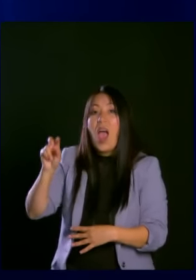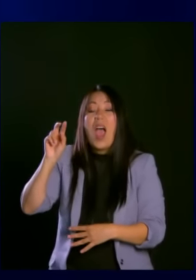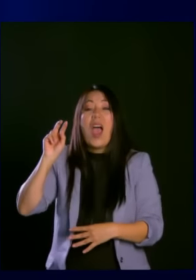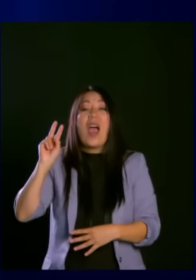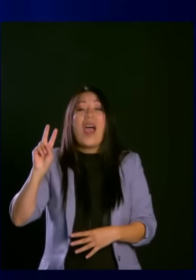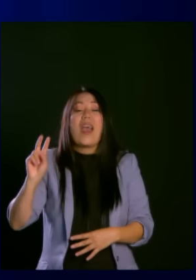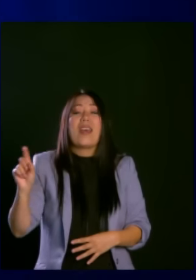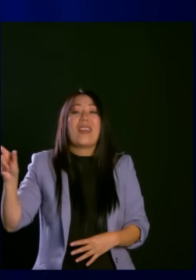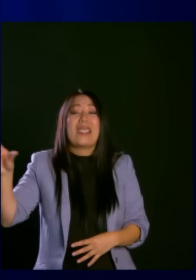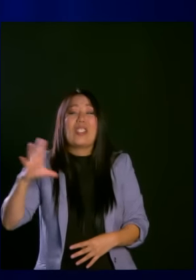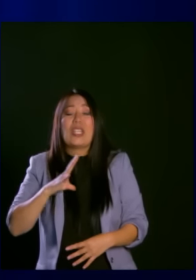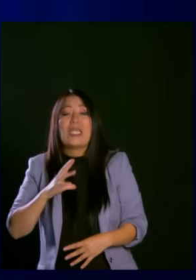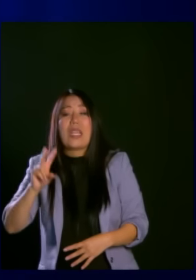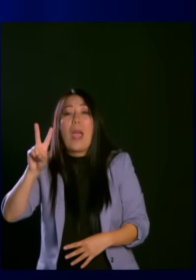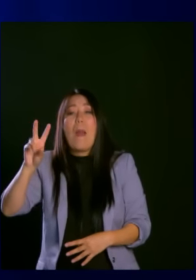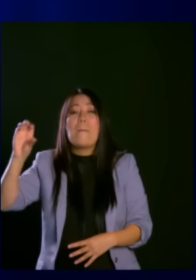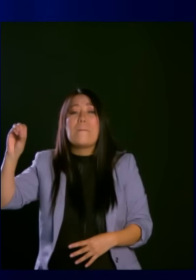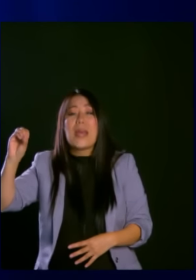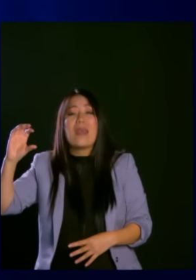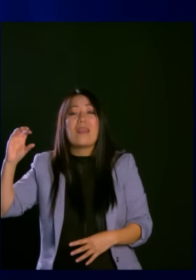con 10,000?